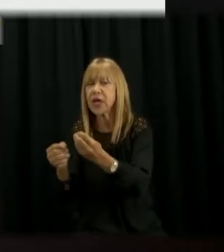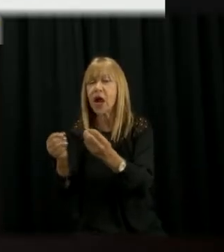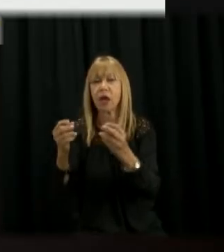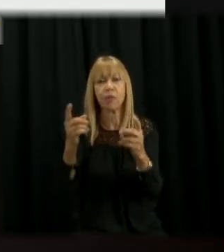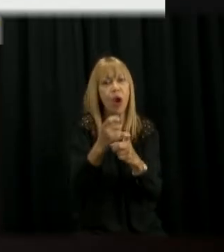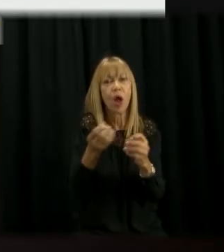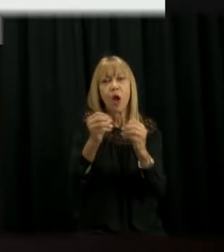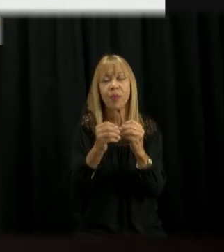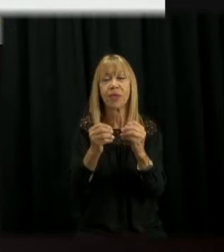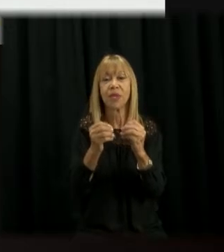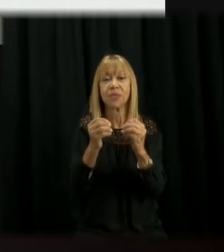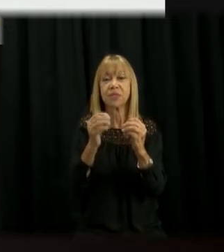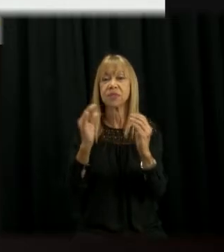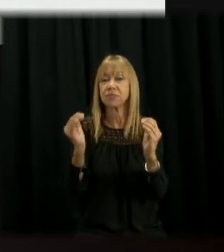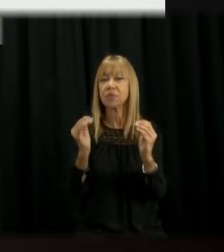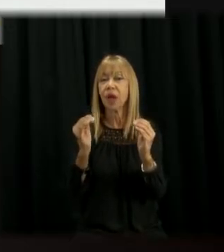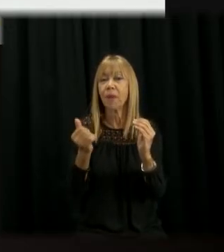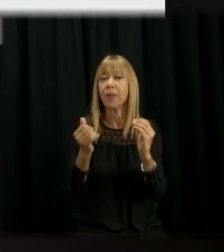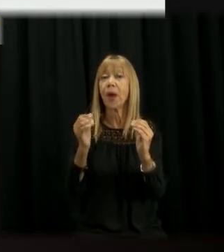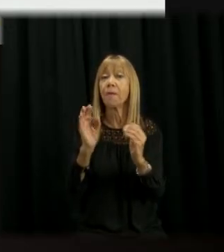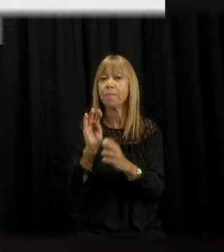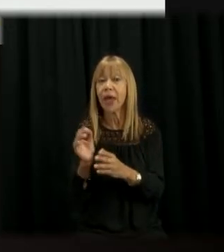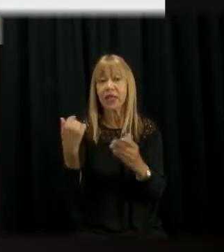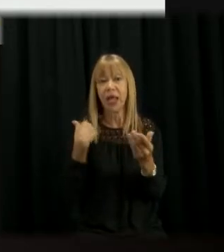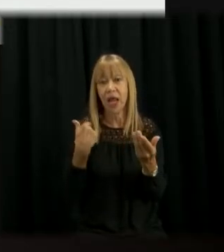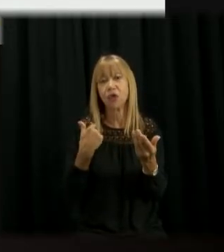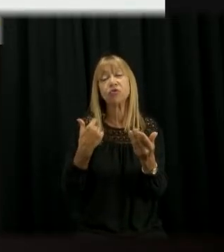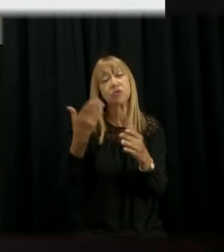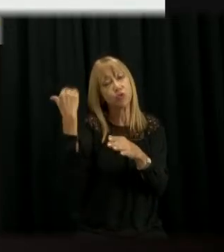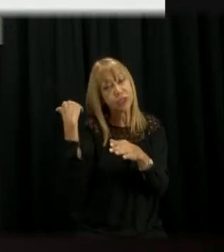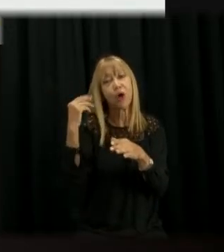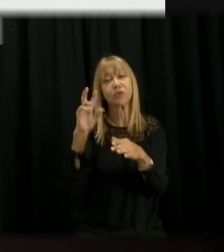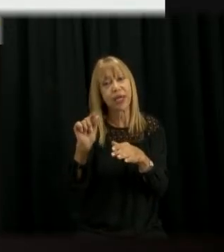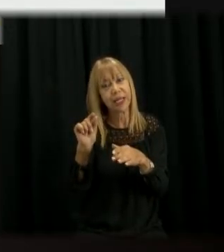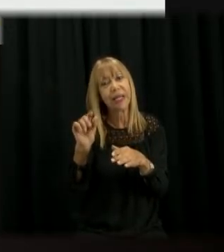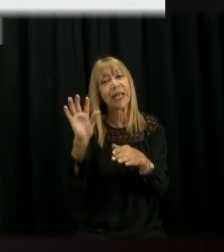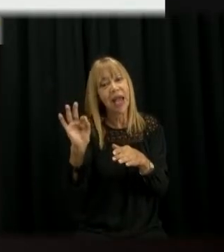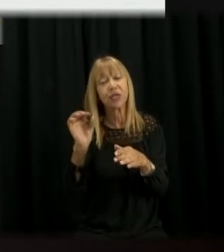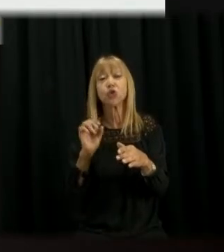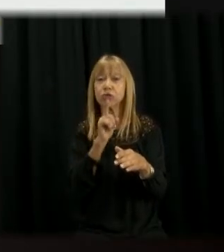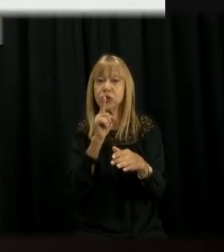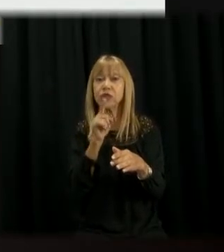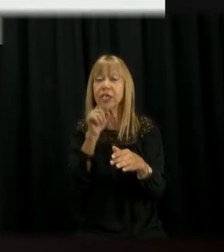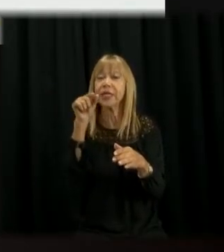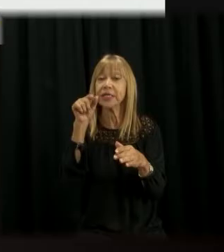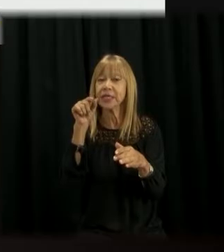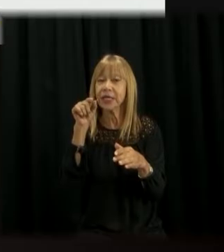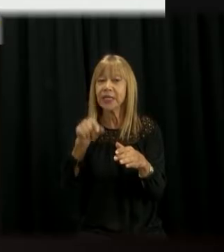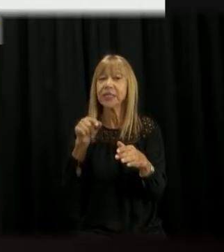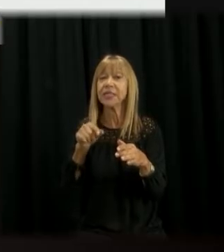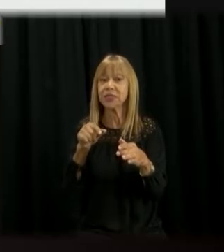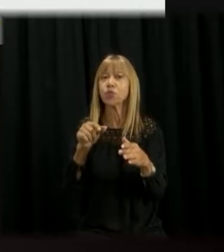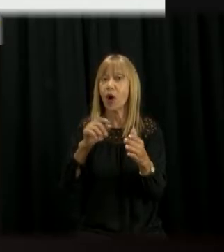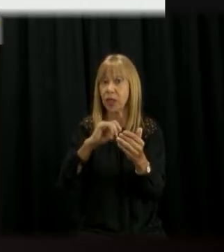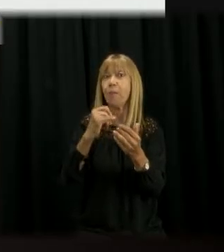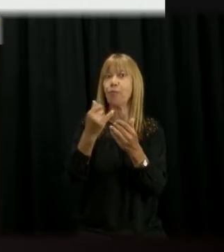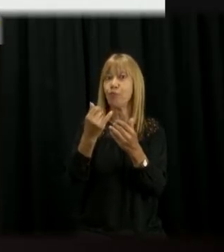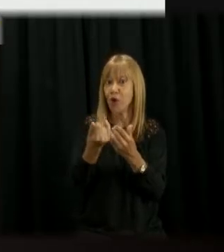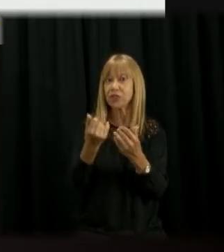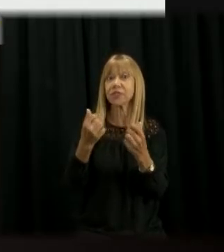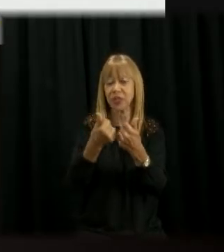más complejas que el banco en el que yo trabajaba en el 2009. Así que ciertamente es